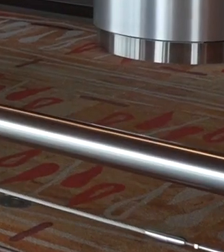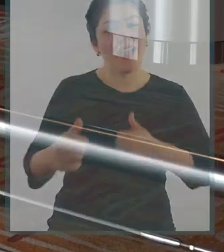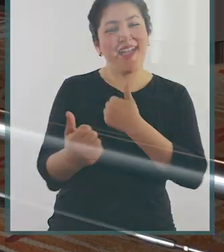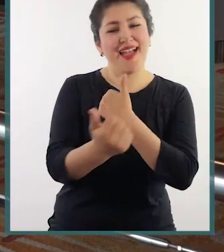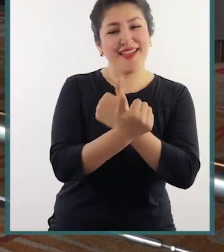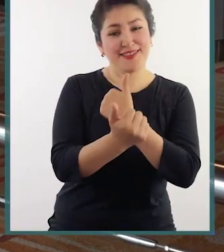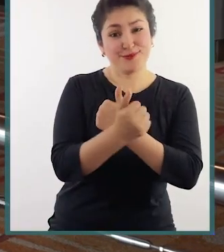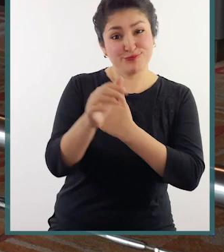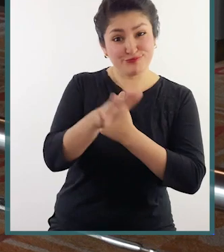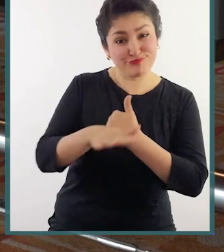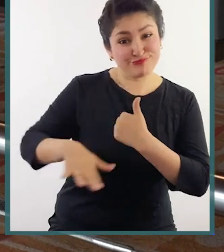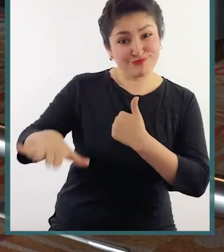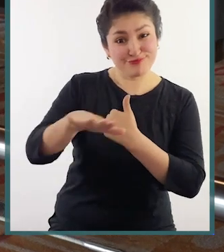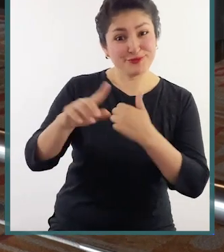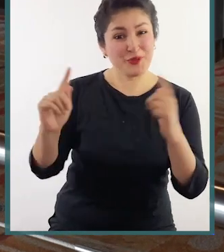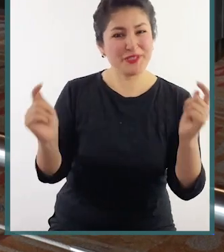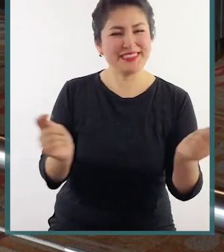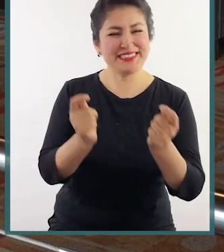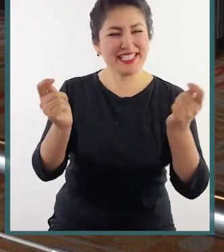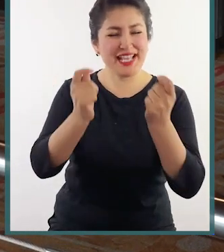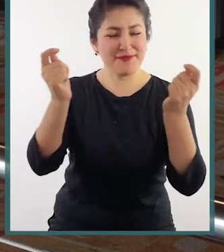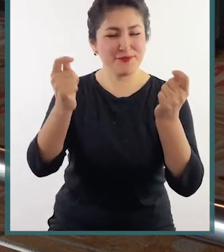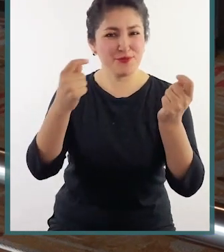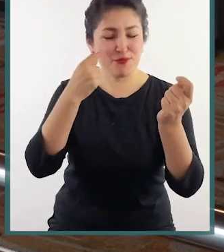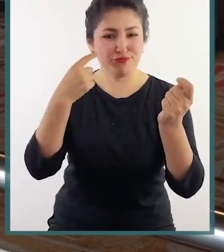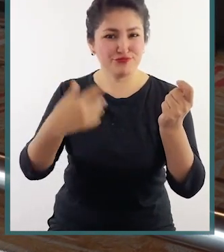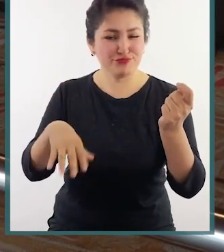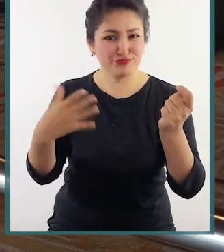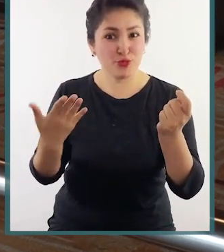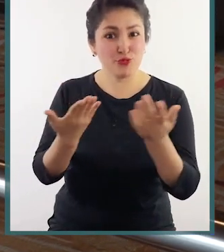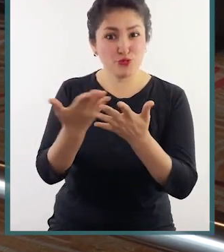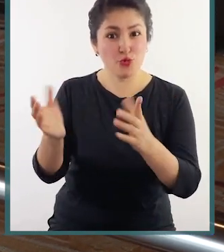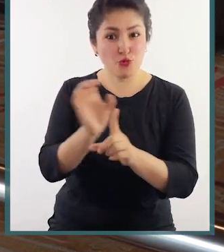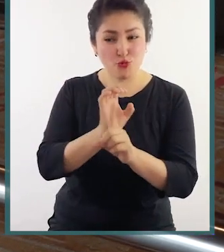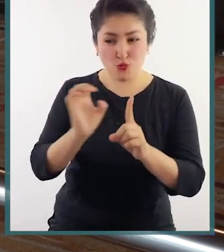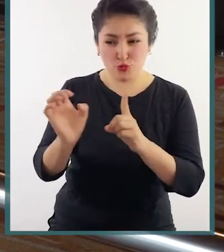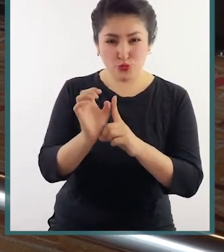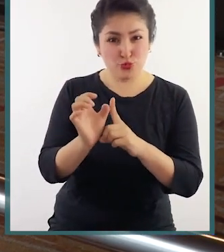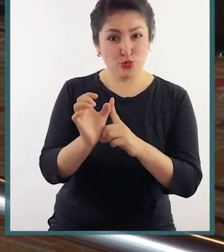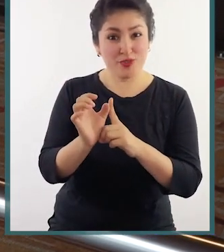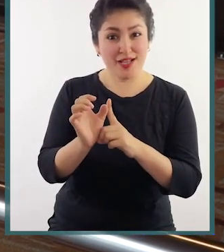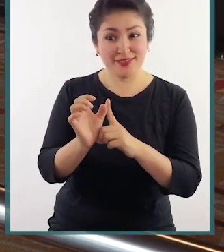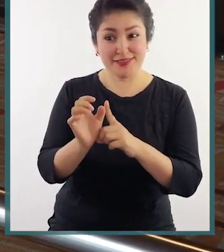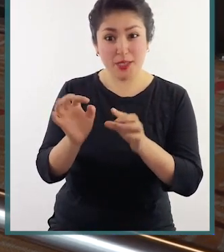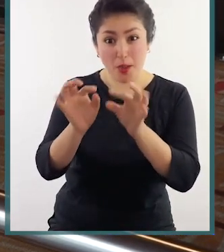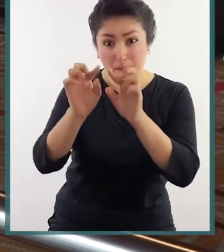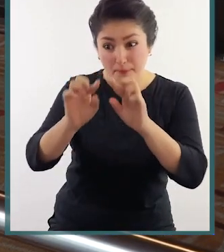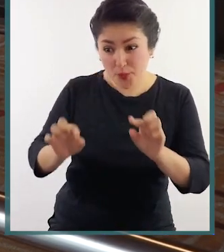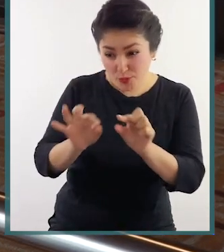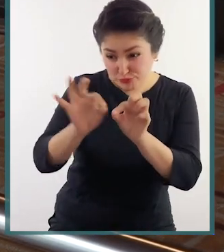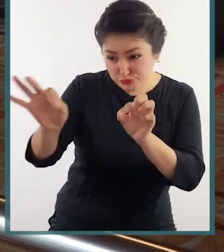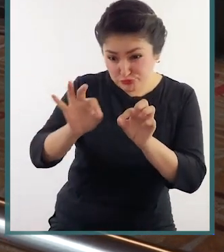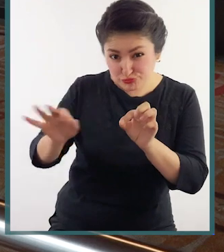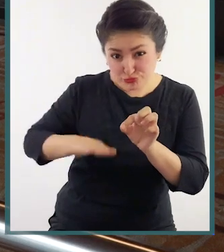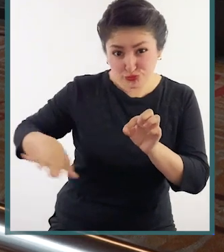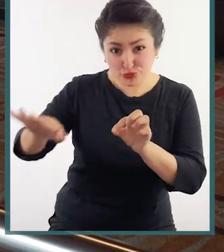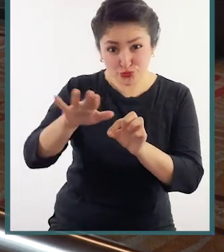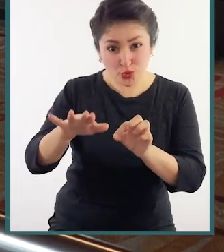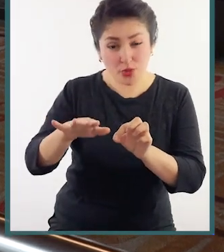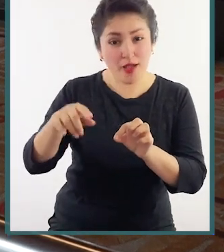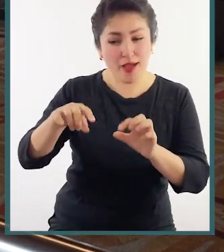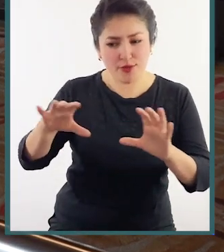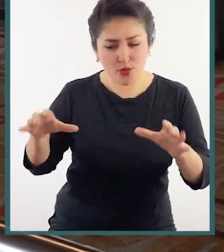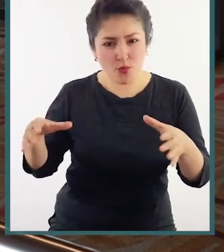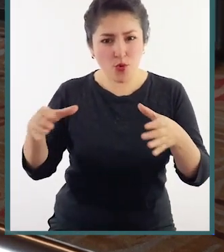Desde Ayacucho llega una celebración que destaca lo mejor de nuestras culturas indígenas. En la Jornada